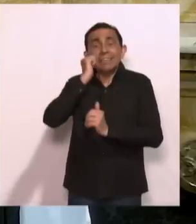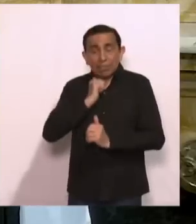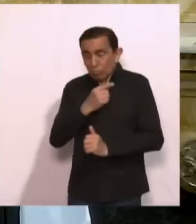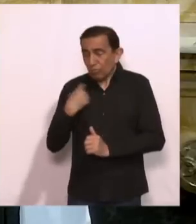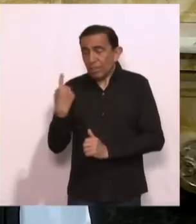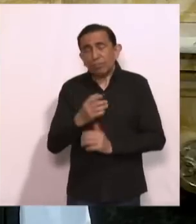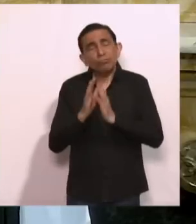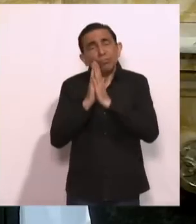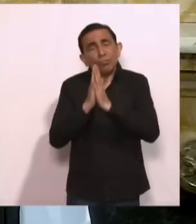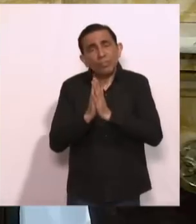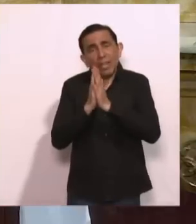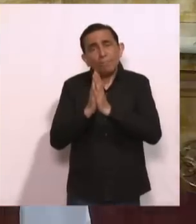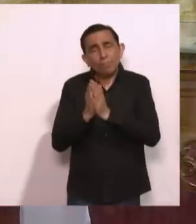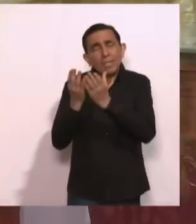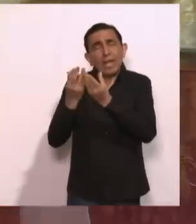nosotros.